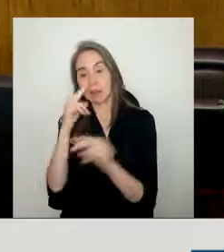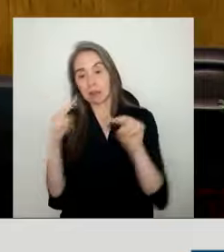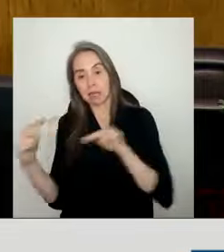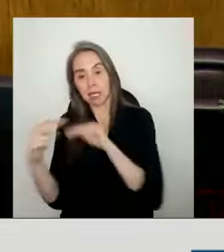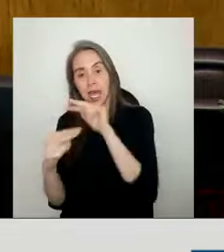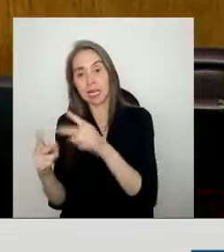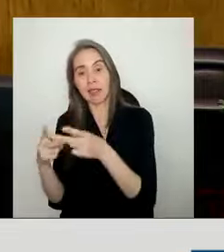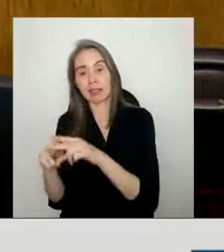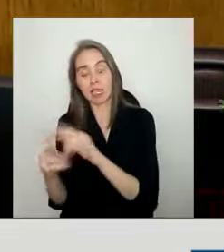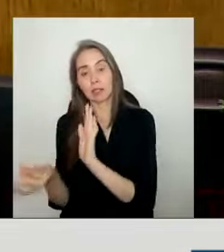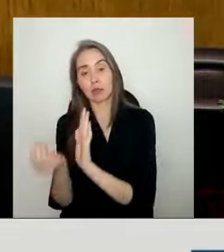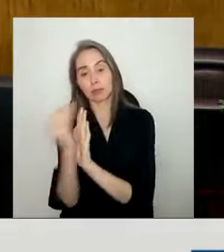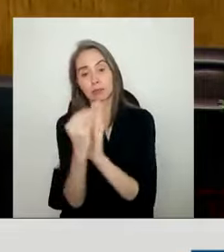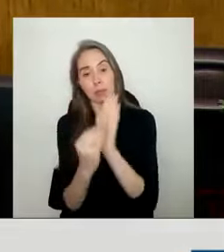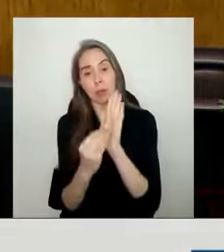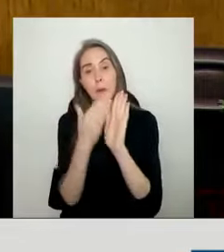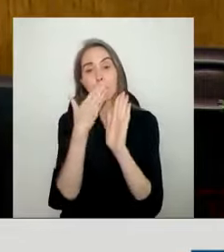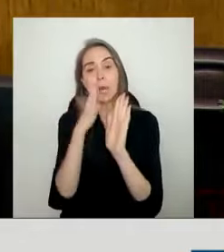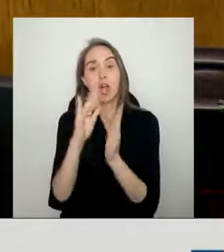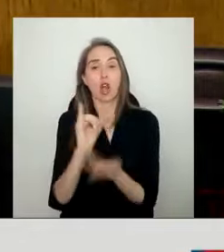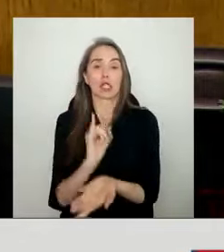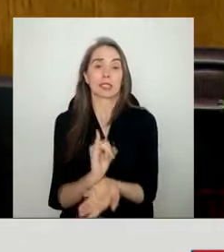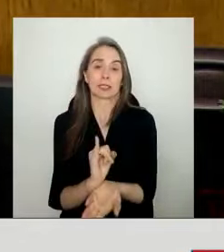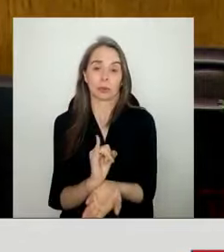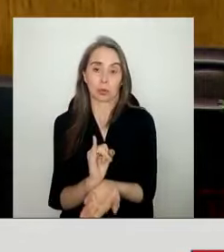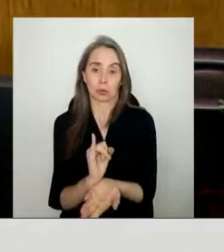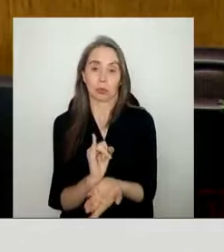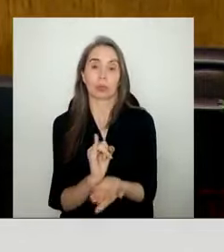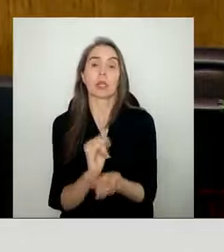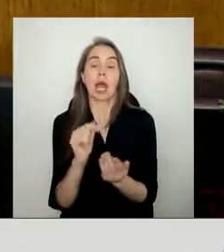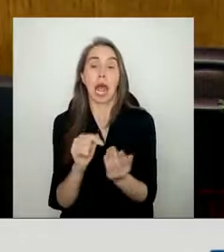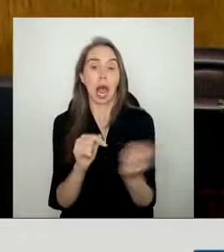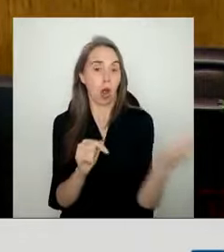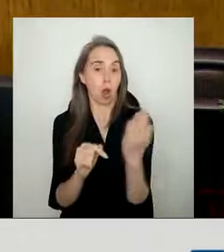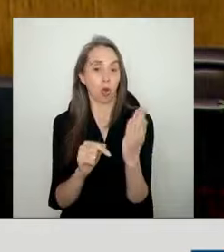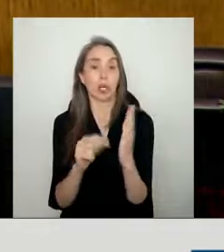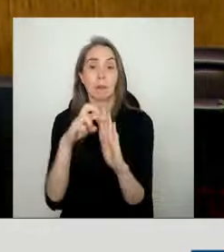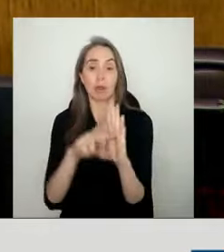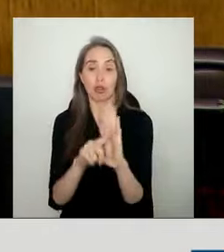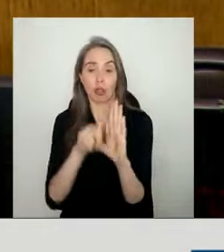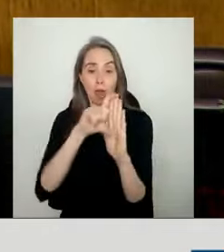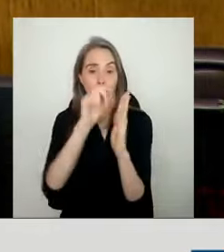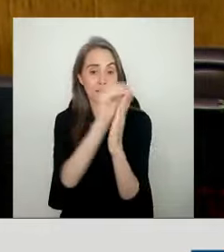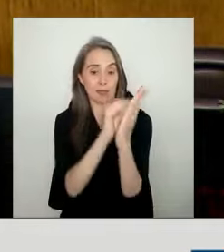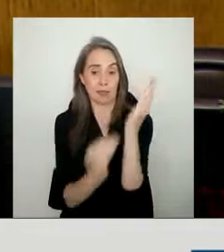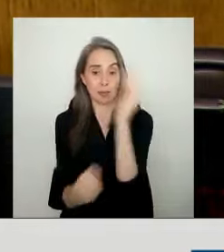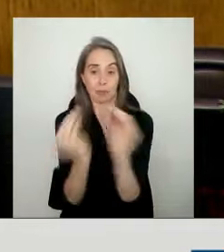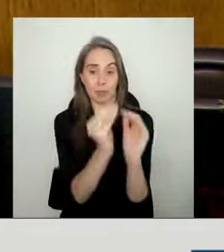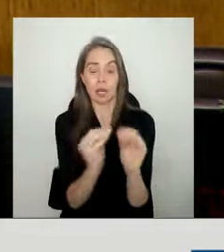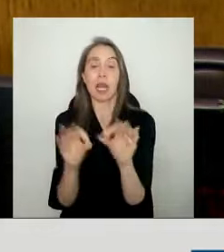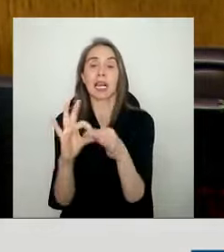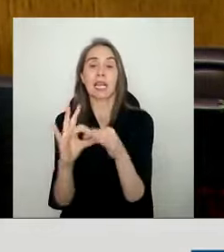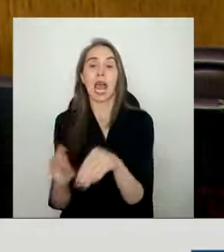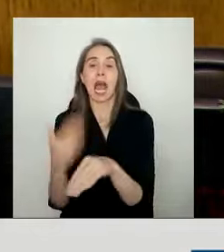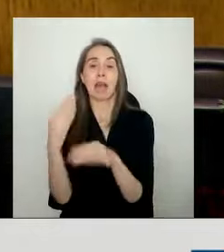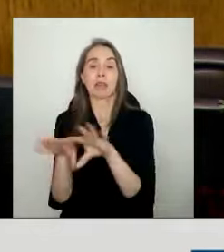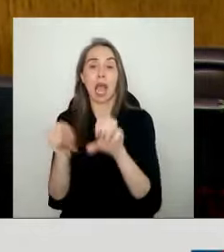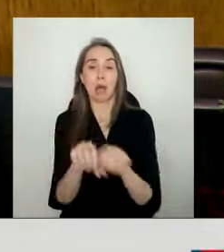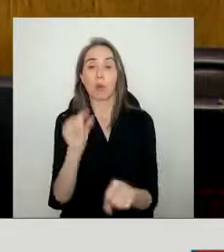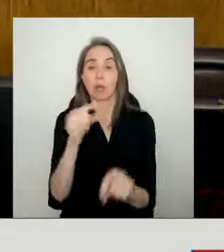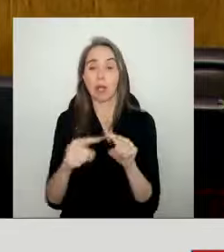como fin mejorar su institucionalidad el texto que hoy llega a la sala es fruto de ese consenso que pocas veces hemos visto en